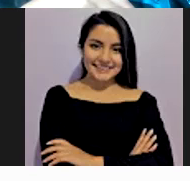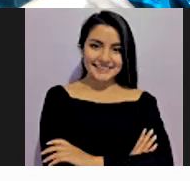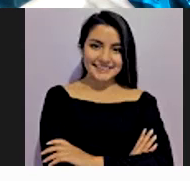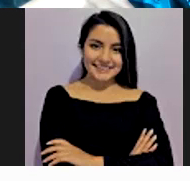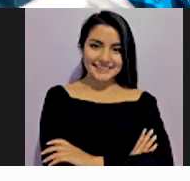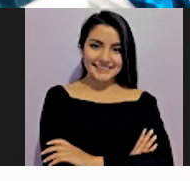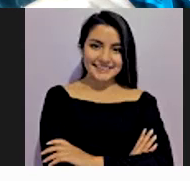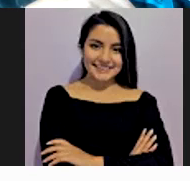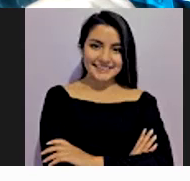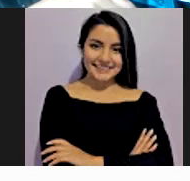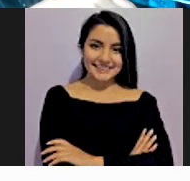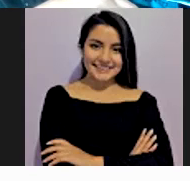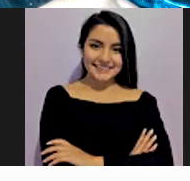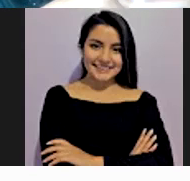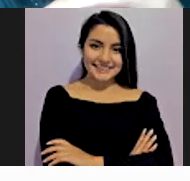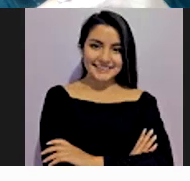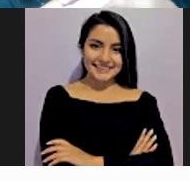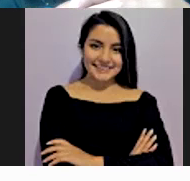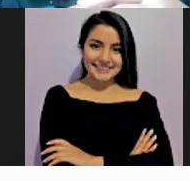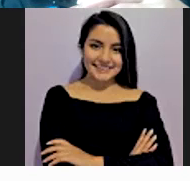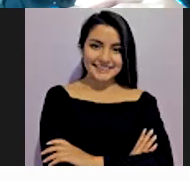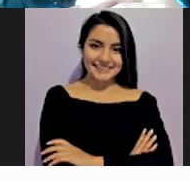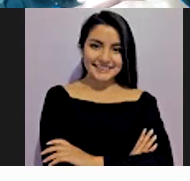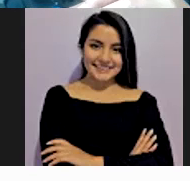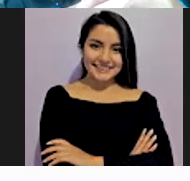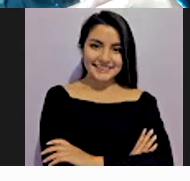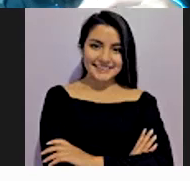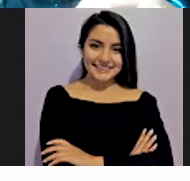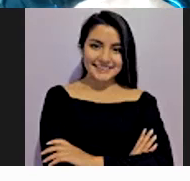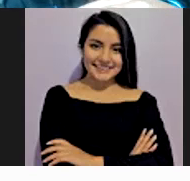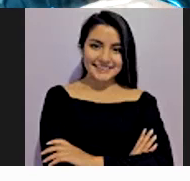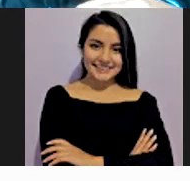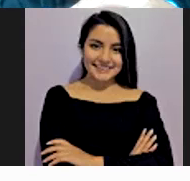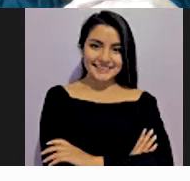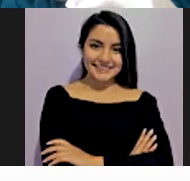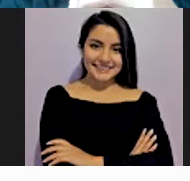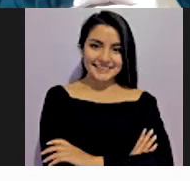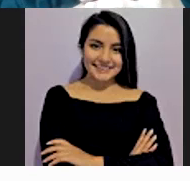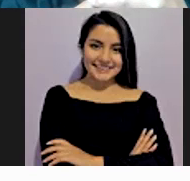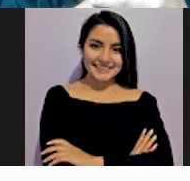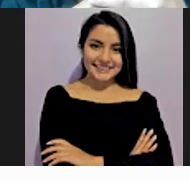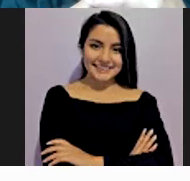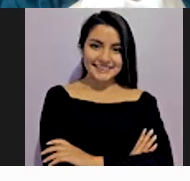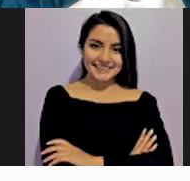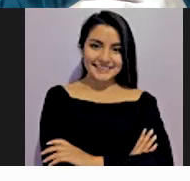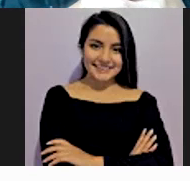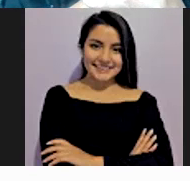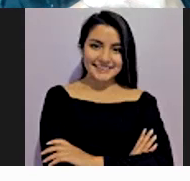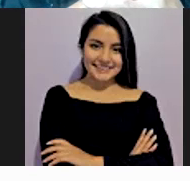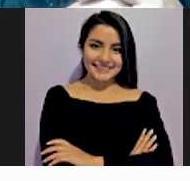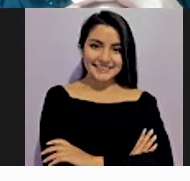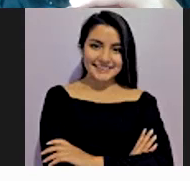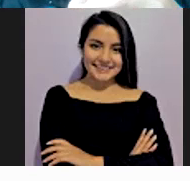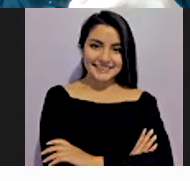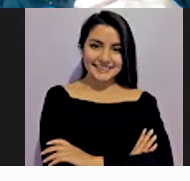y no tenía respuesta. Pero a menos yo ya no he revisado, pero ha sido bueno que usted esté